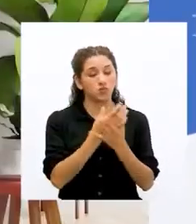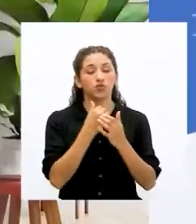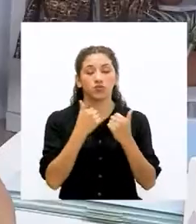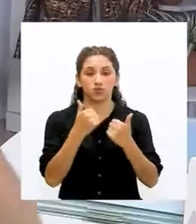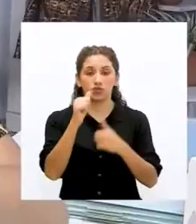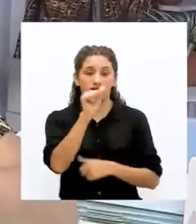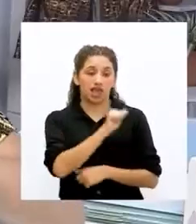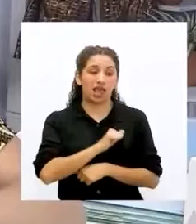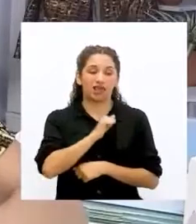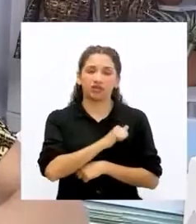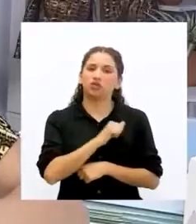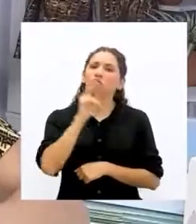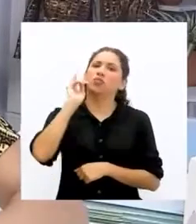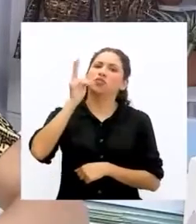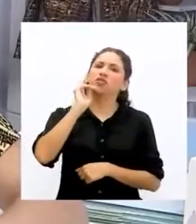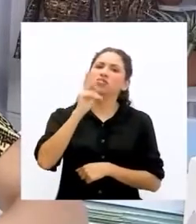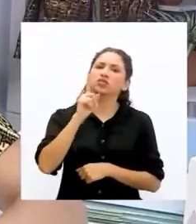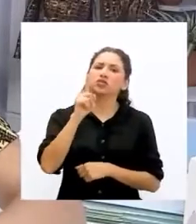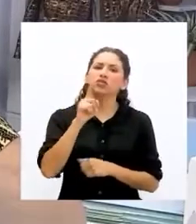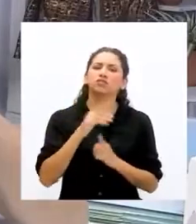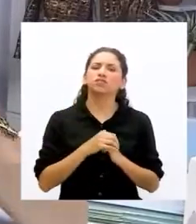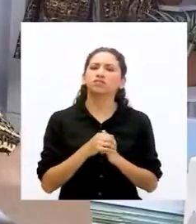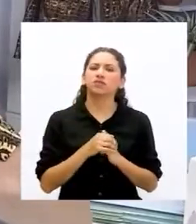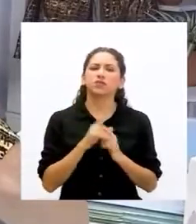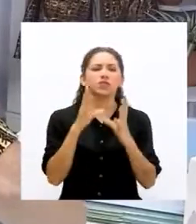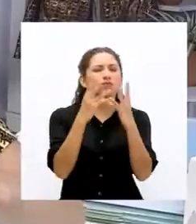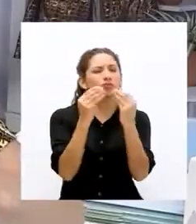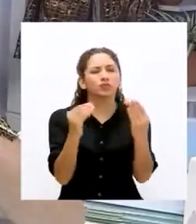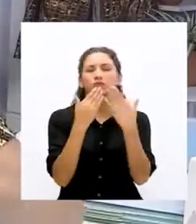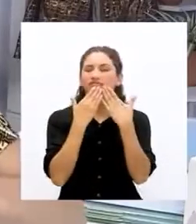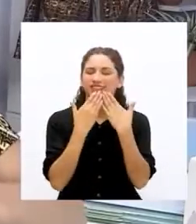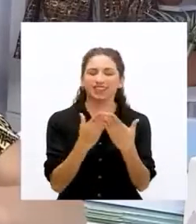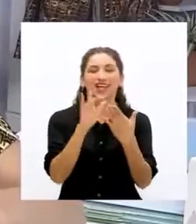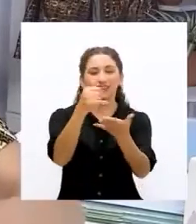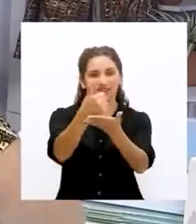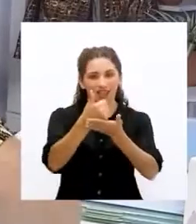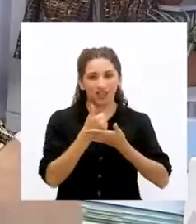tener, Yamile. Profesor Emerson, muchísimas gracias